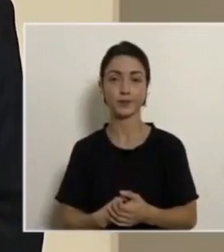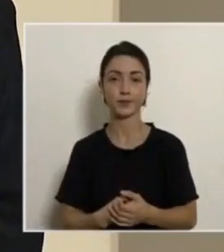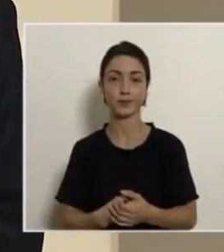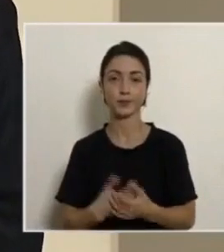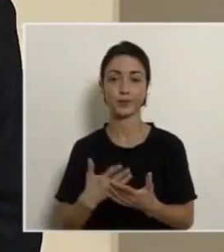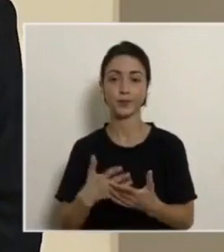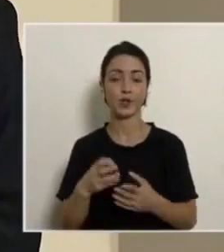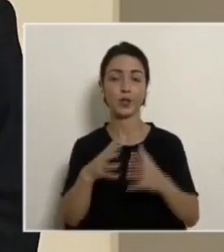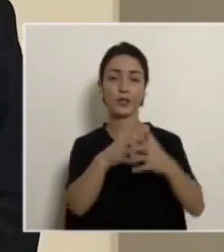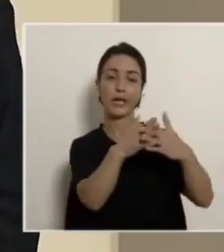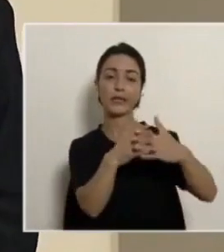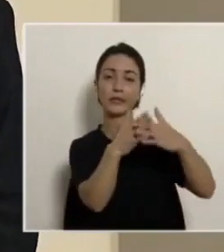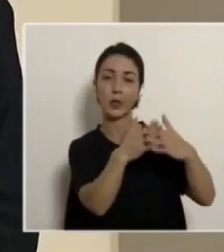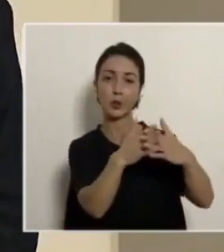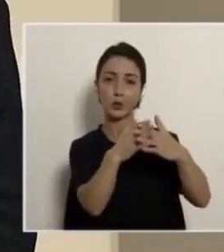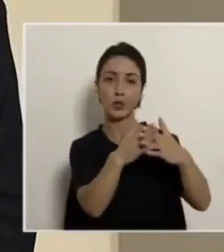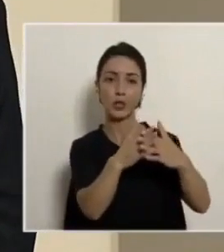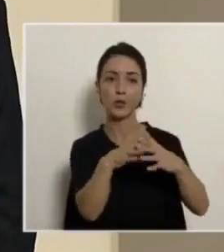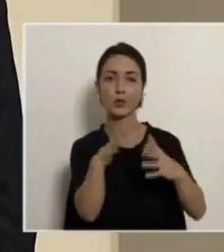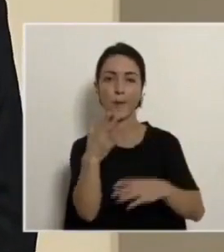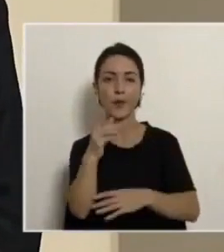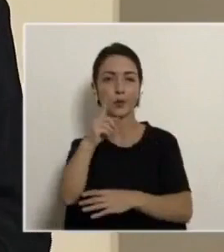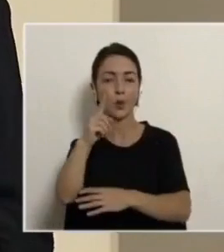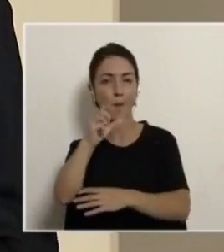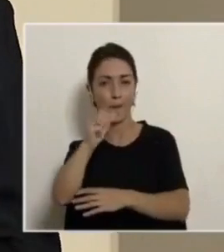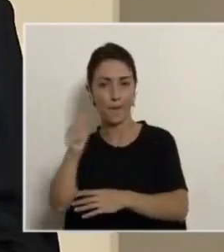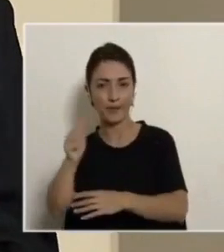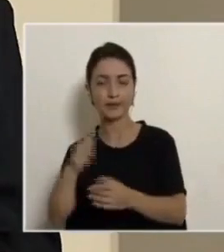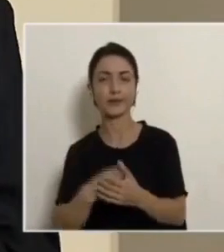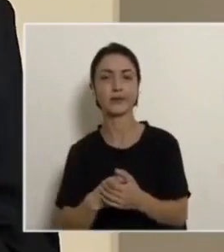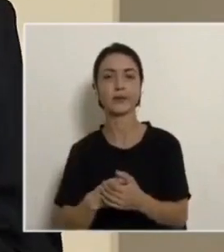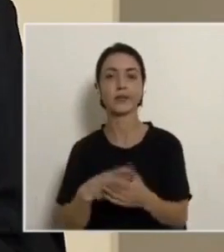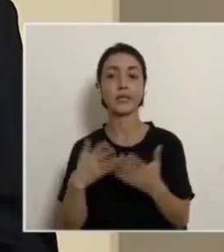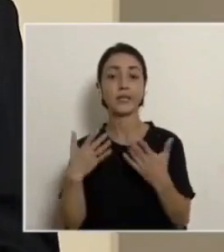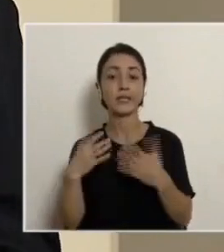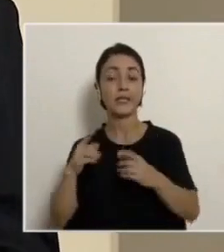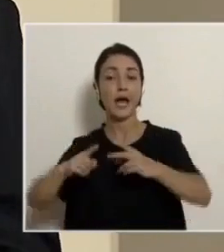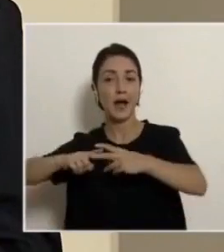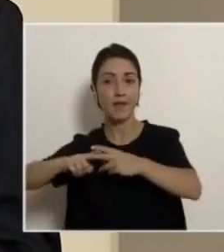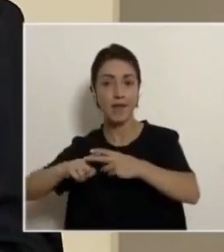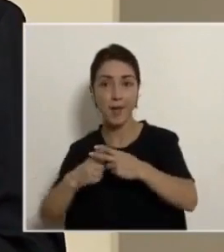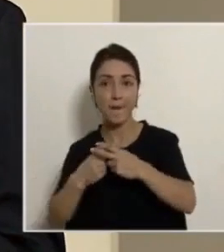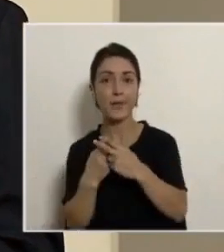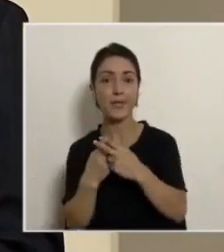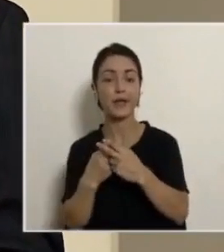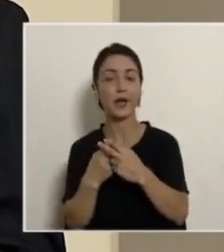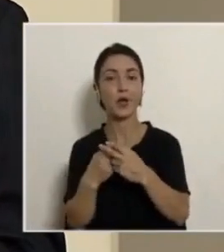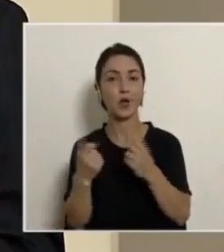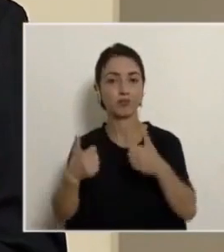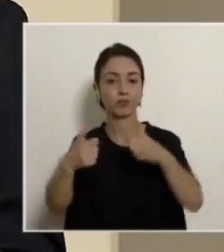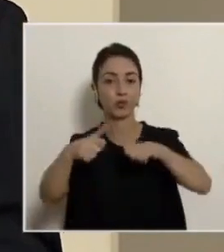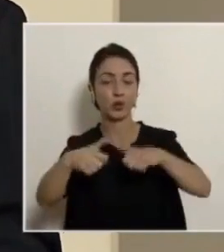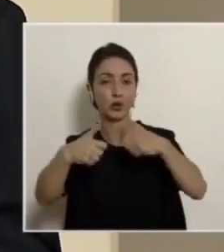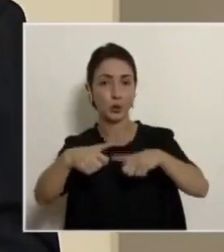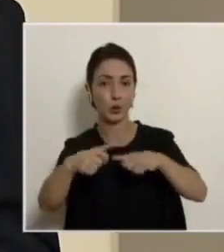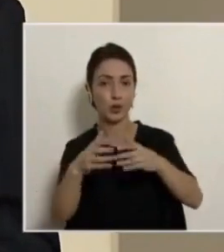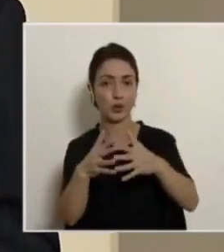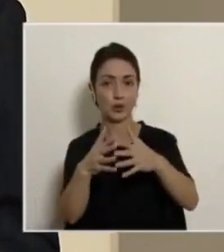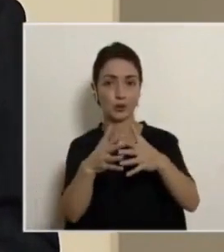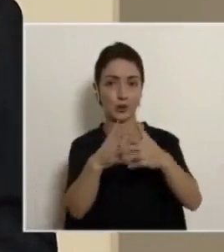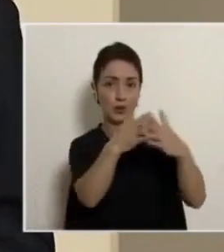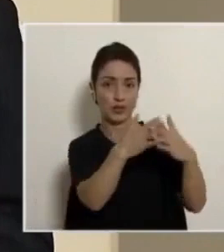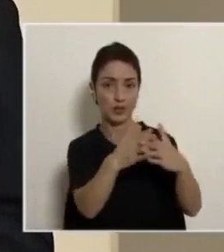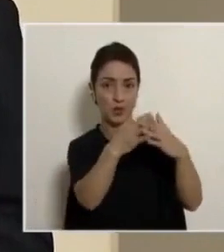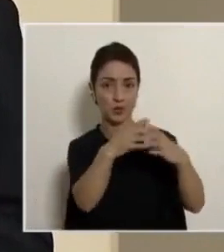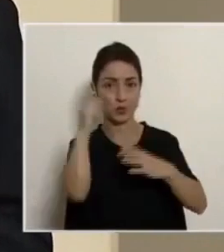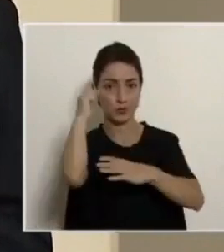los Estados Unidos, desde hace más de un mes, la Cancillería ya había empezado las gestiones diplomáticas con el gobierno de los Estados Unidos, así